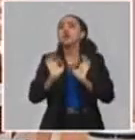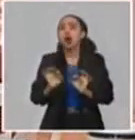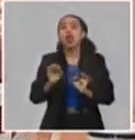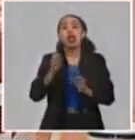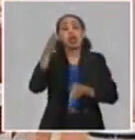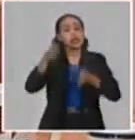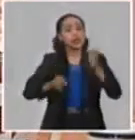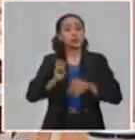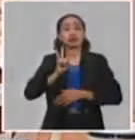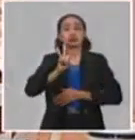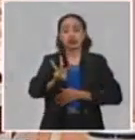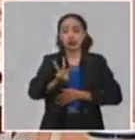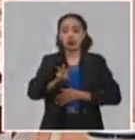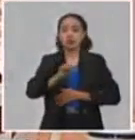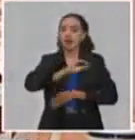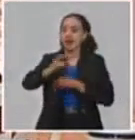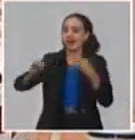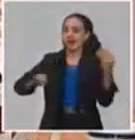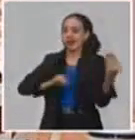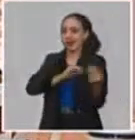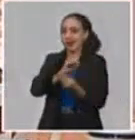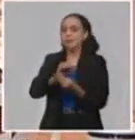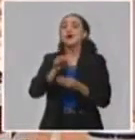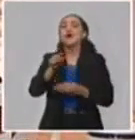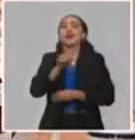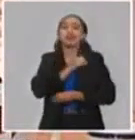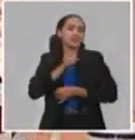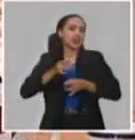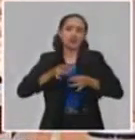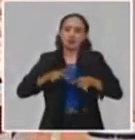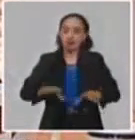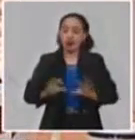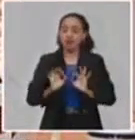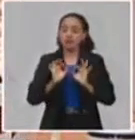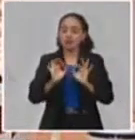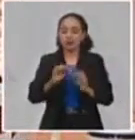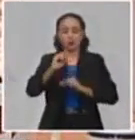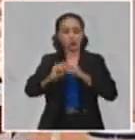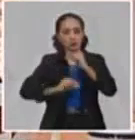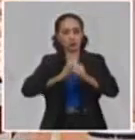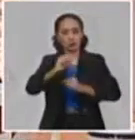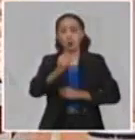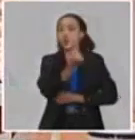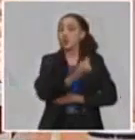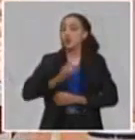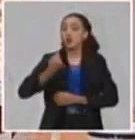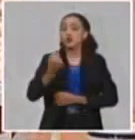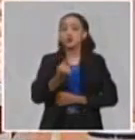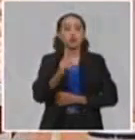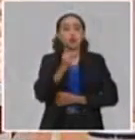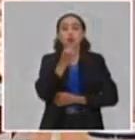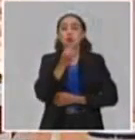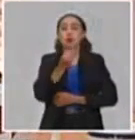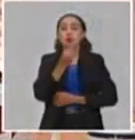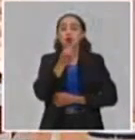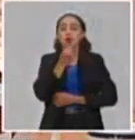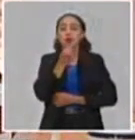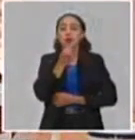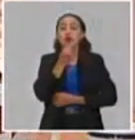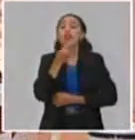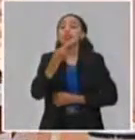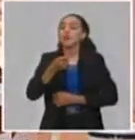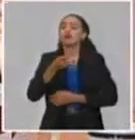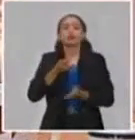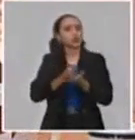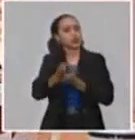en fase 3, avanzando hacia la normalidad. Y nosotros no podemos descuidar el tema